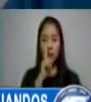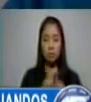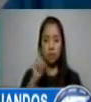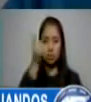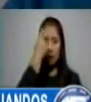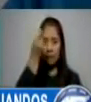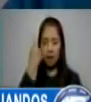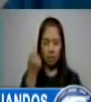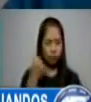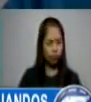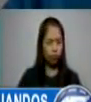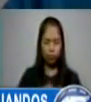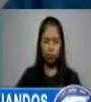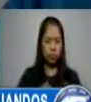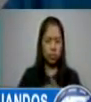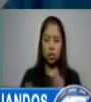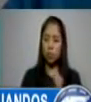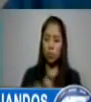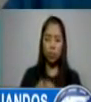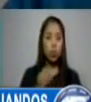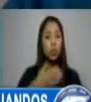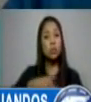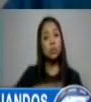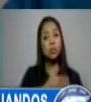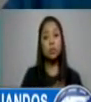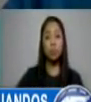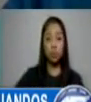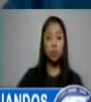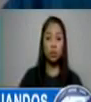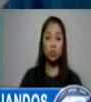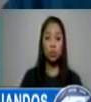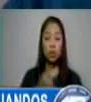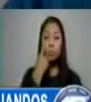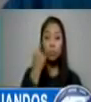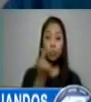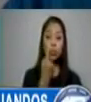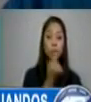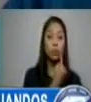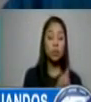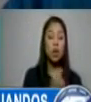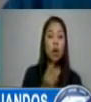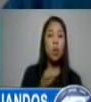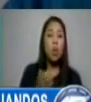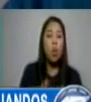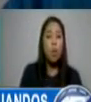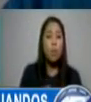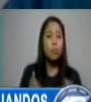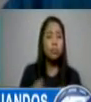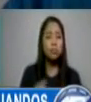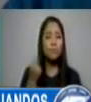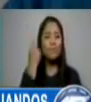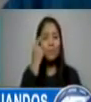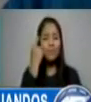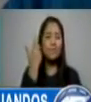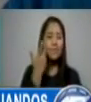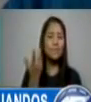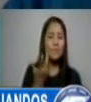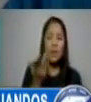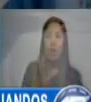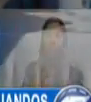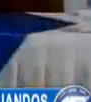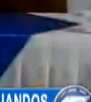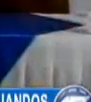trabajamos arduamente con Centro de Gobierno en buscar cómo hacer posible que los estudiantes de